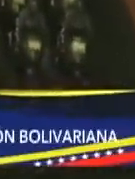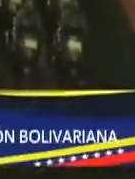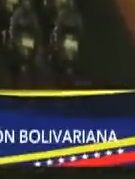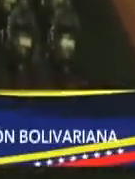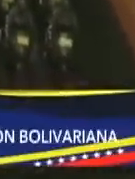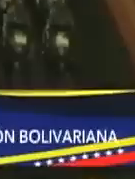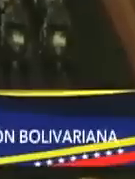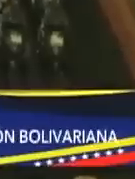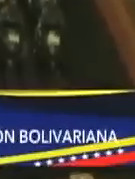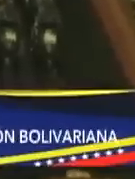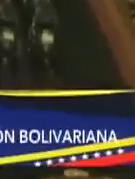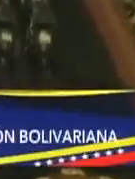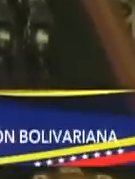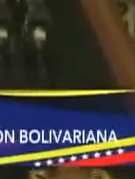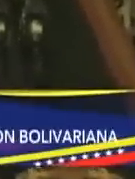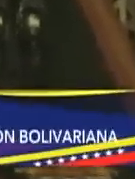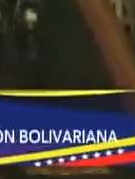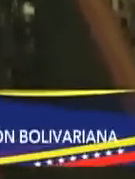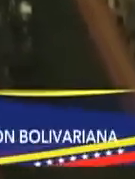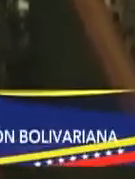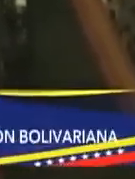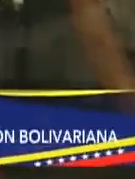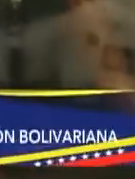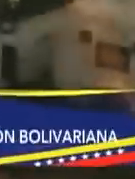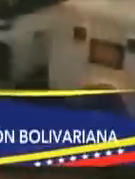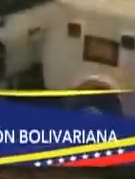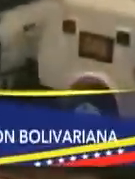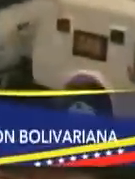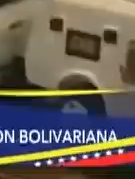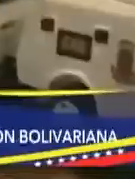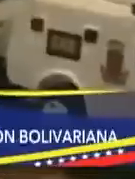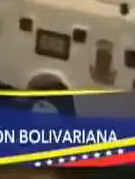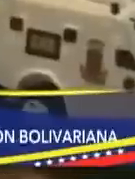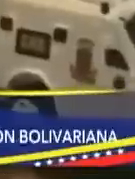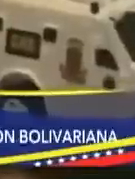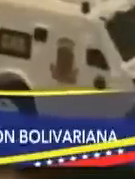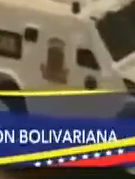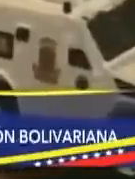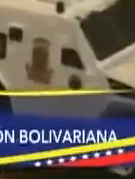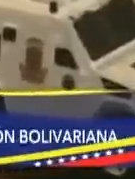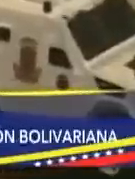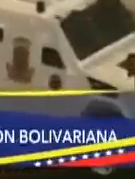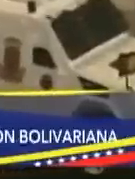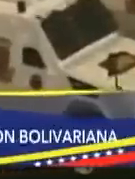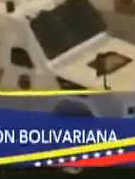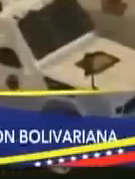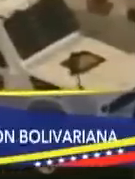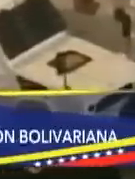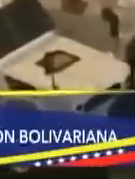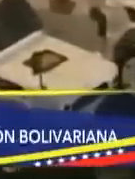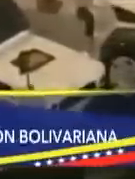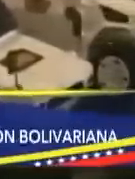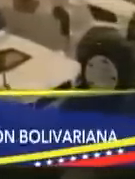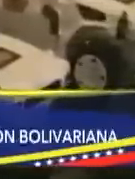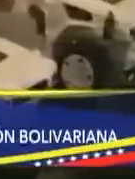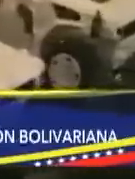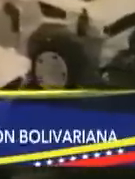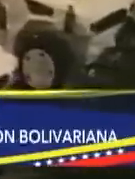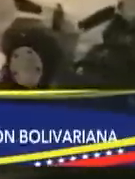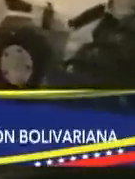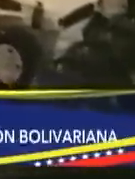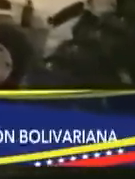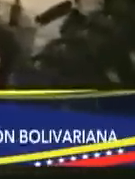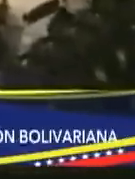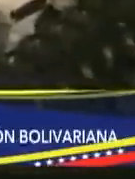que hace 24 años el comandante Hugo Chávez se juramentaba por primera vez como presidente de la República Bolivariana de Venezuela, pronunciando